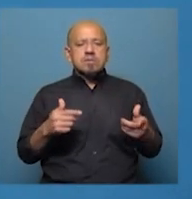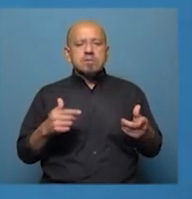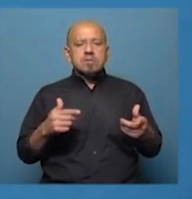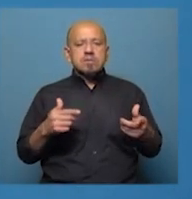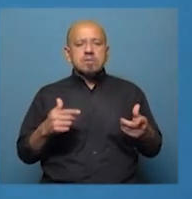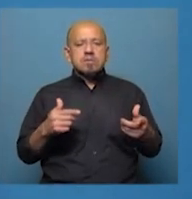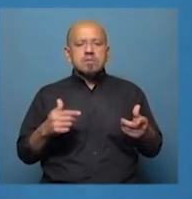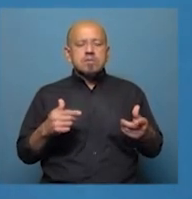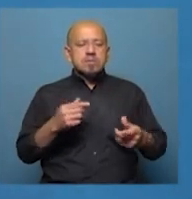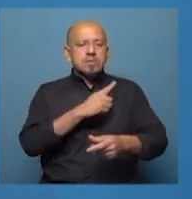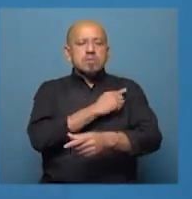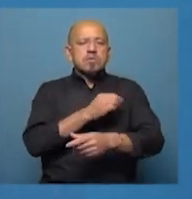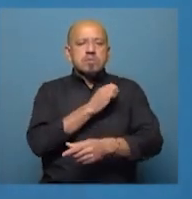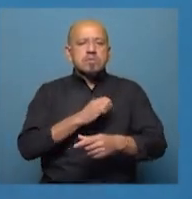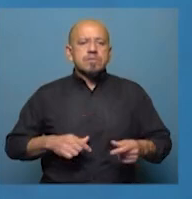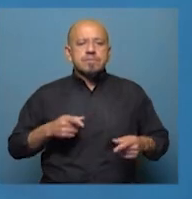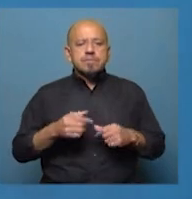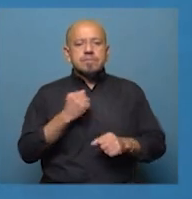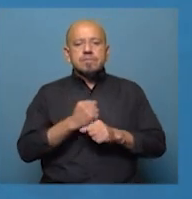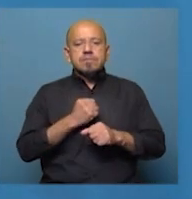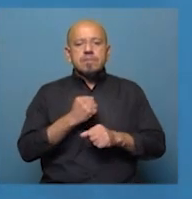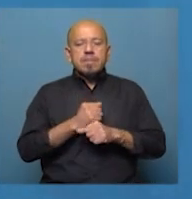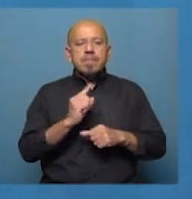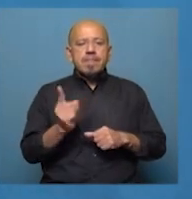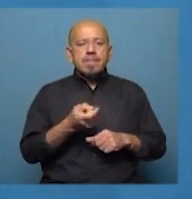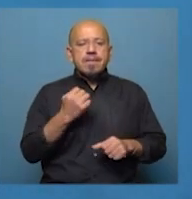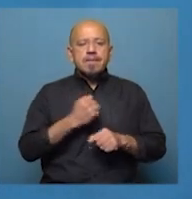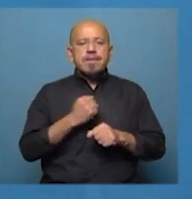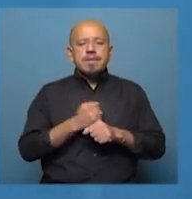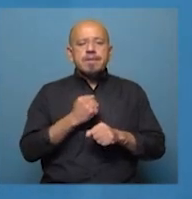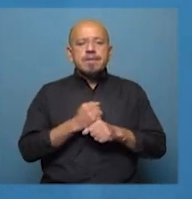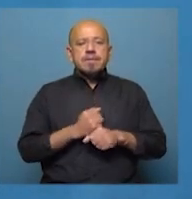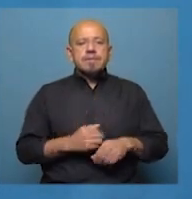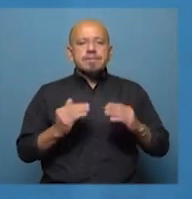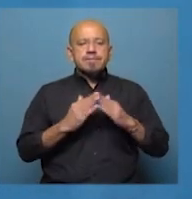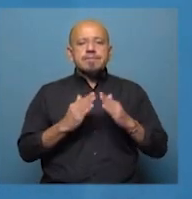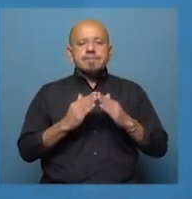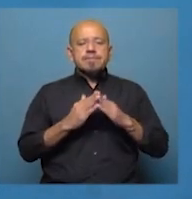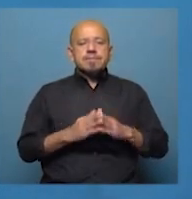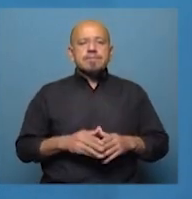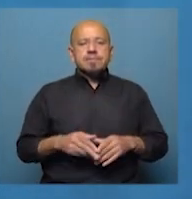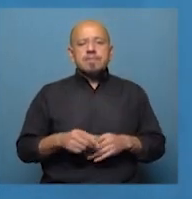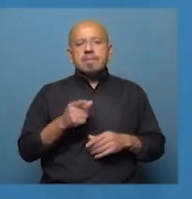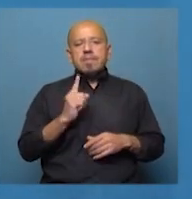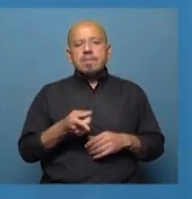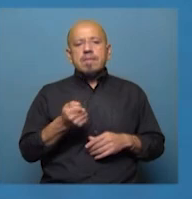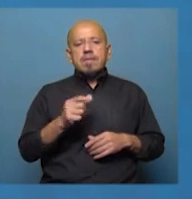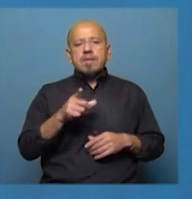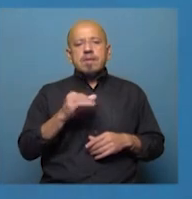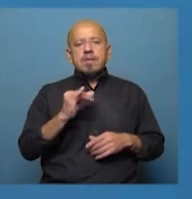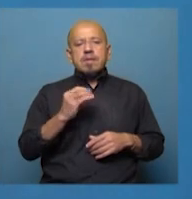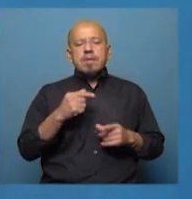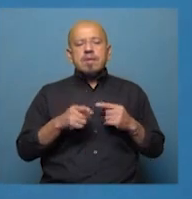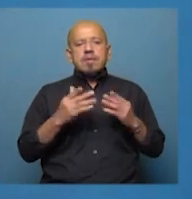No acá los trabajadores los extrabajadores de casa de Galicia cumplieron con todo lo que le solicitó el gobierno